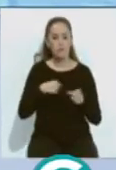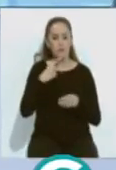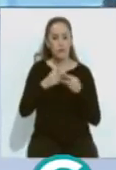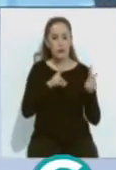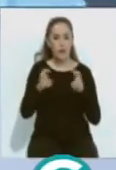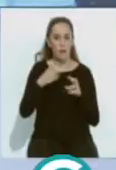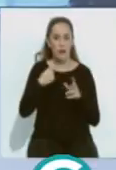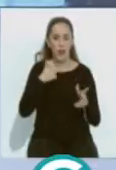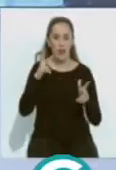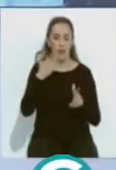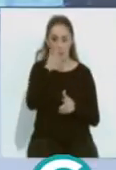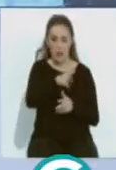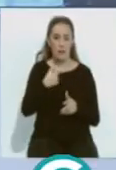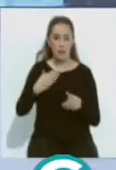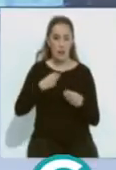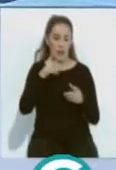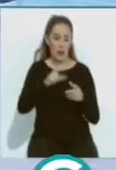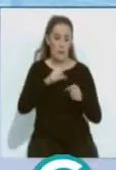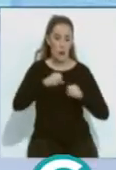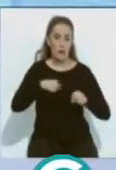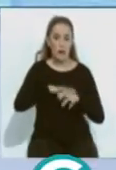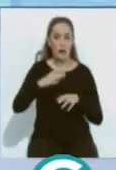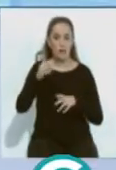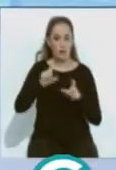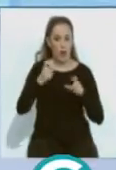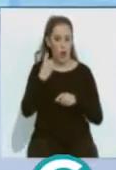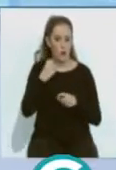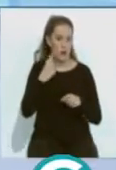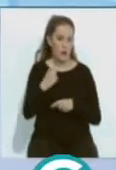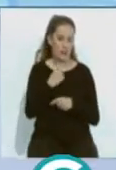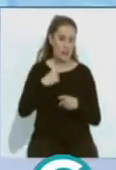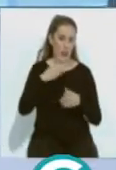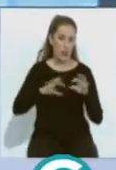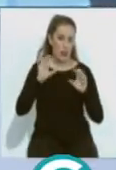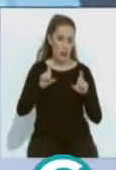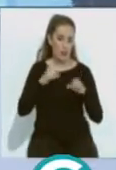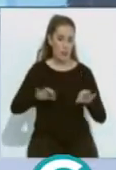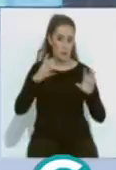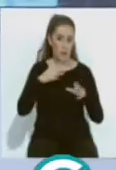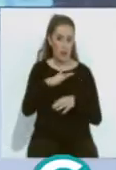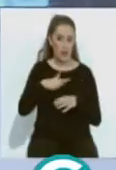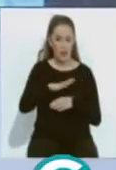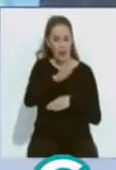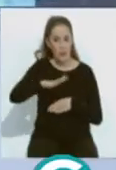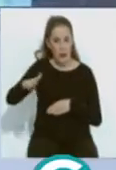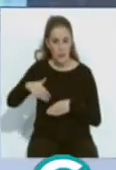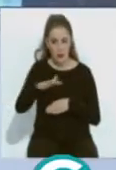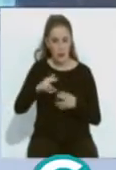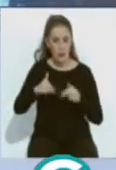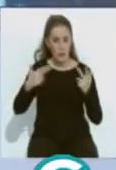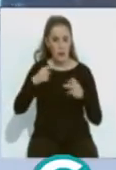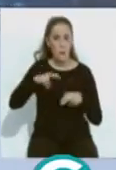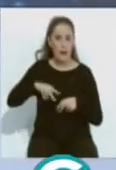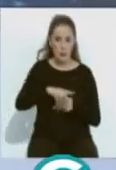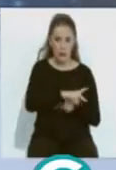temas como la demanda de monitores para alumnos de necesidad educativa especial, las zonas de estacionamiento en vías públicas y los pasos